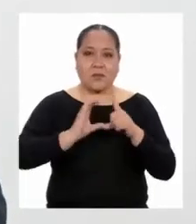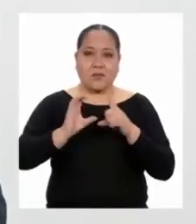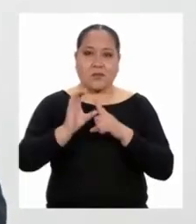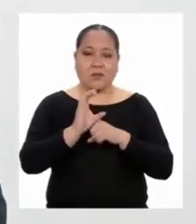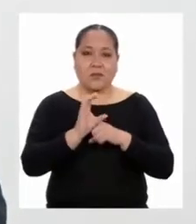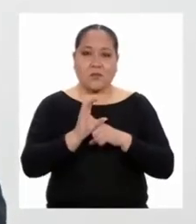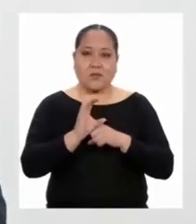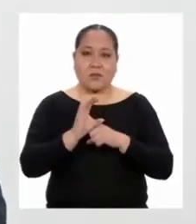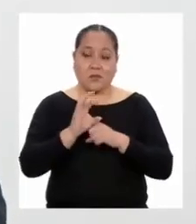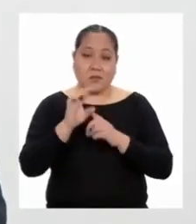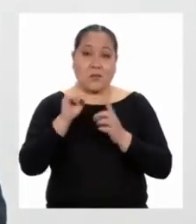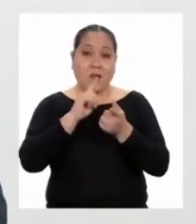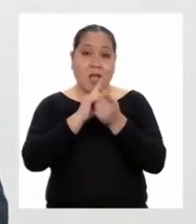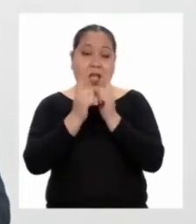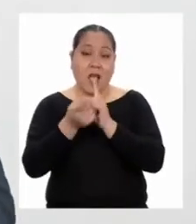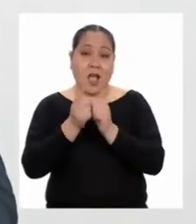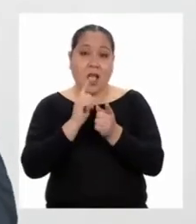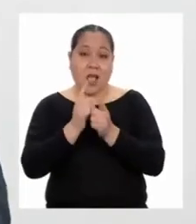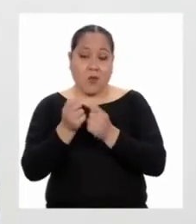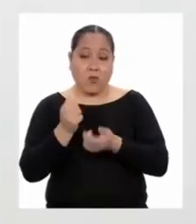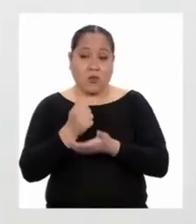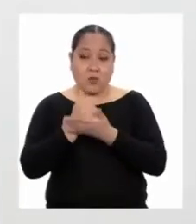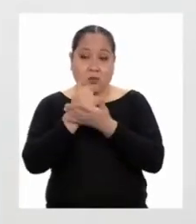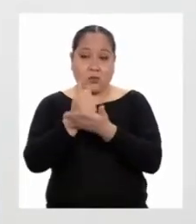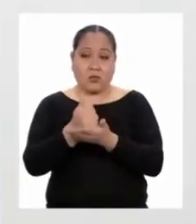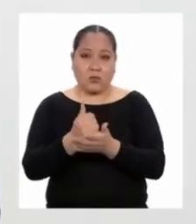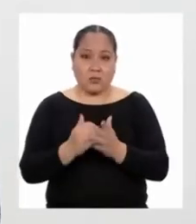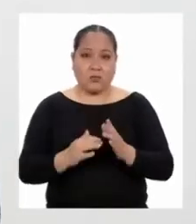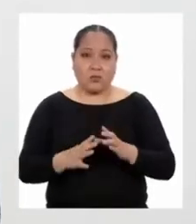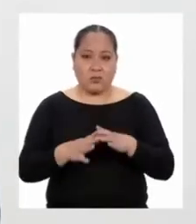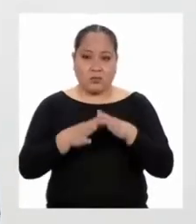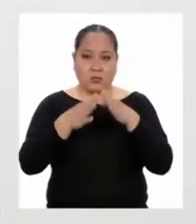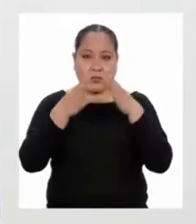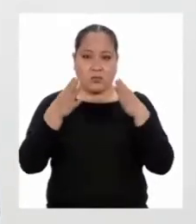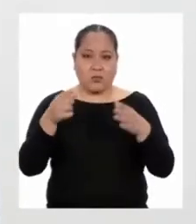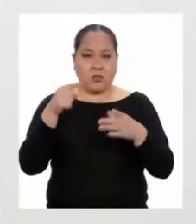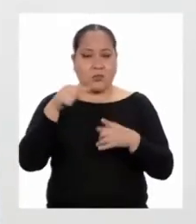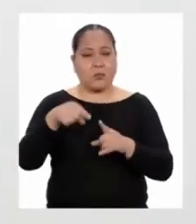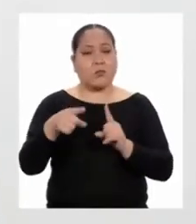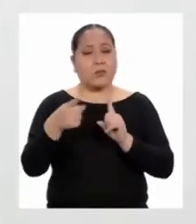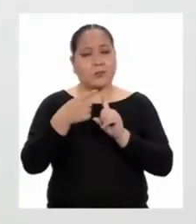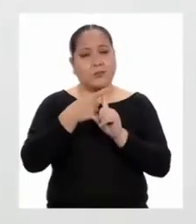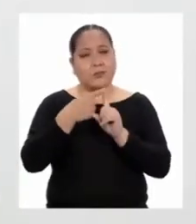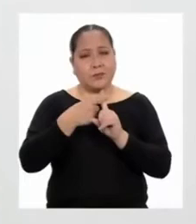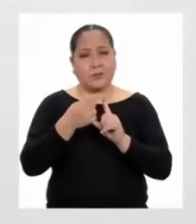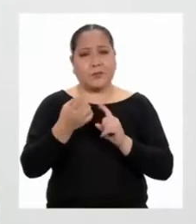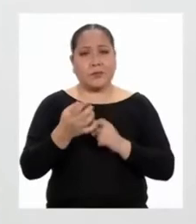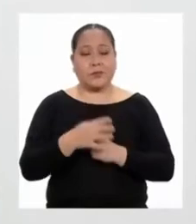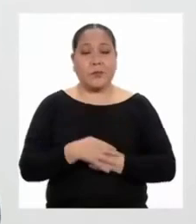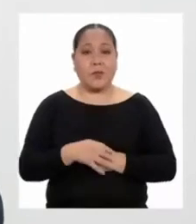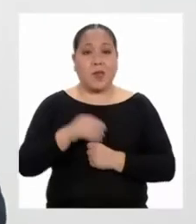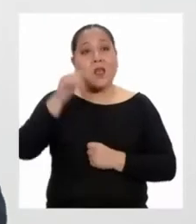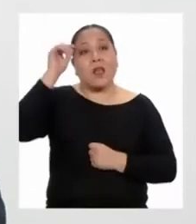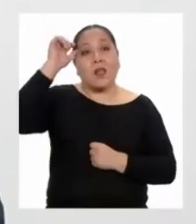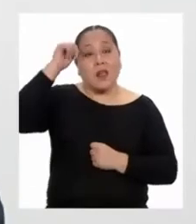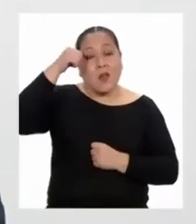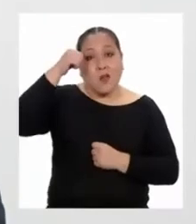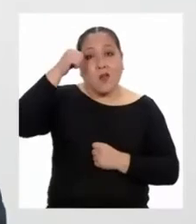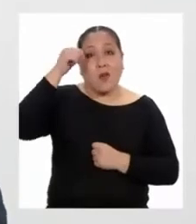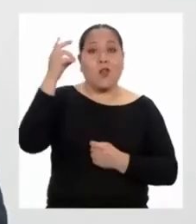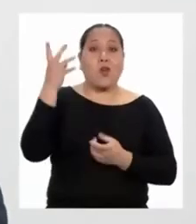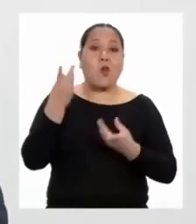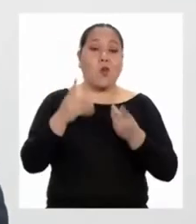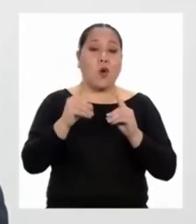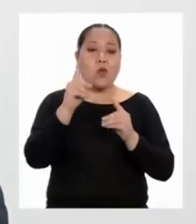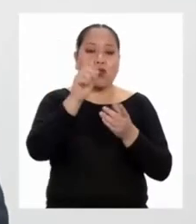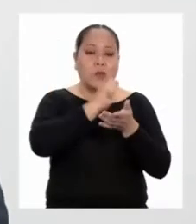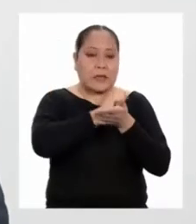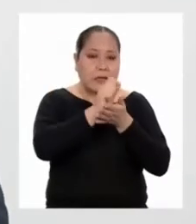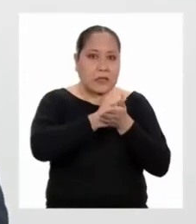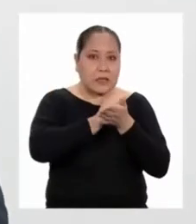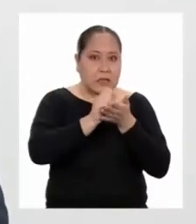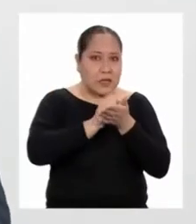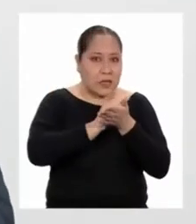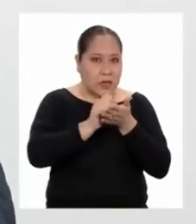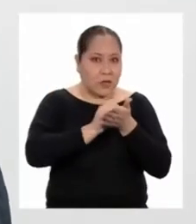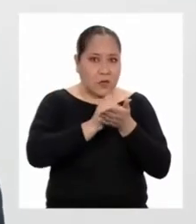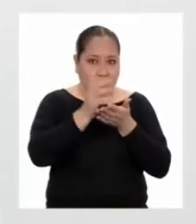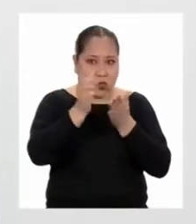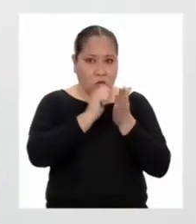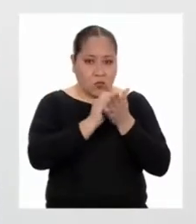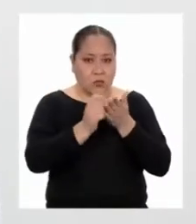cambios enriquecedores? Esto es algo muy positivo. Recuérdenlo al momento de escribir su